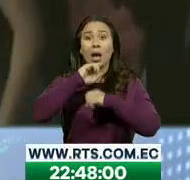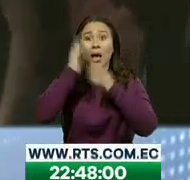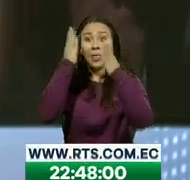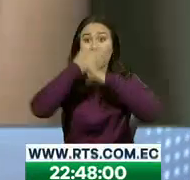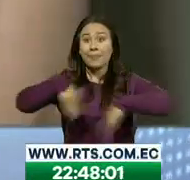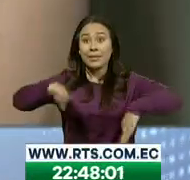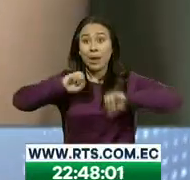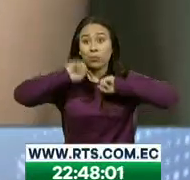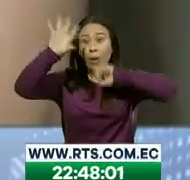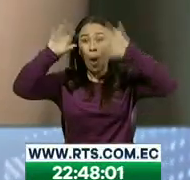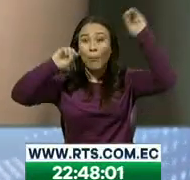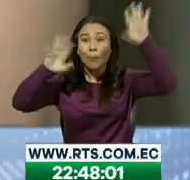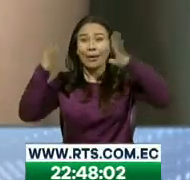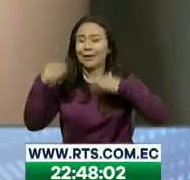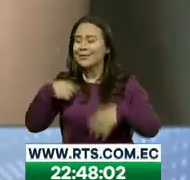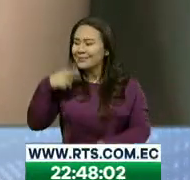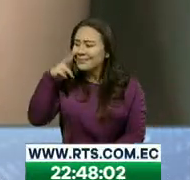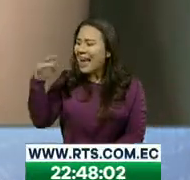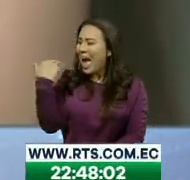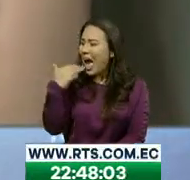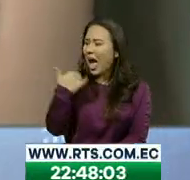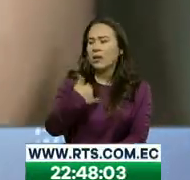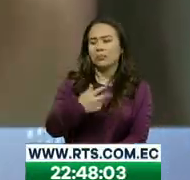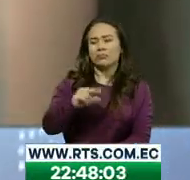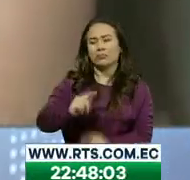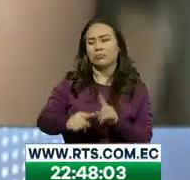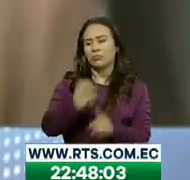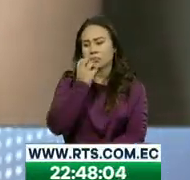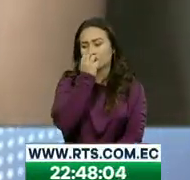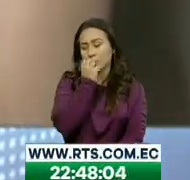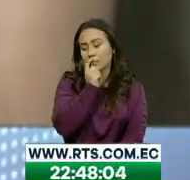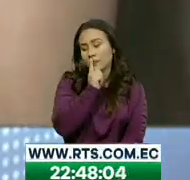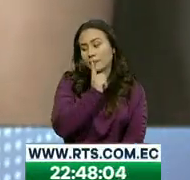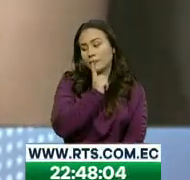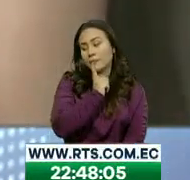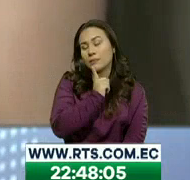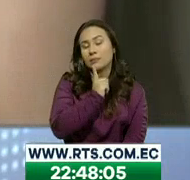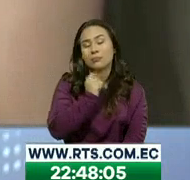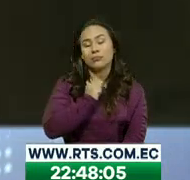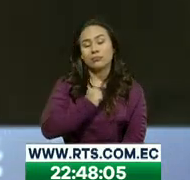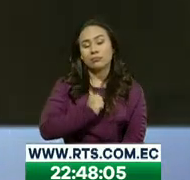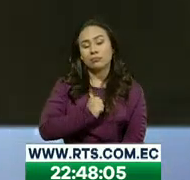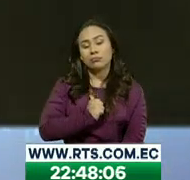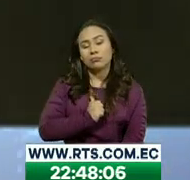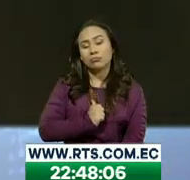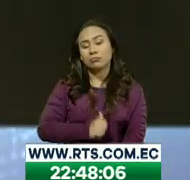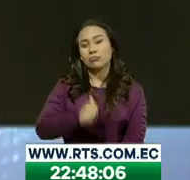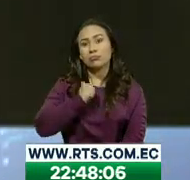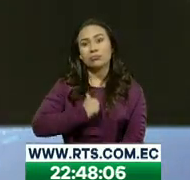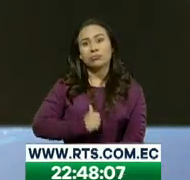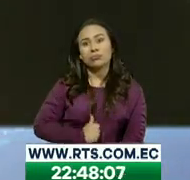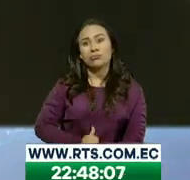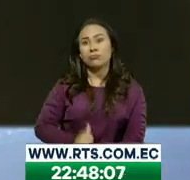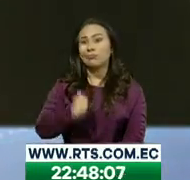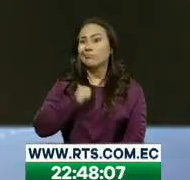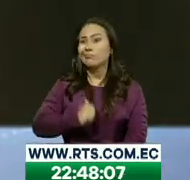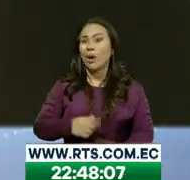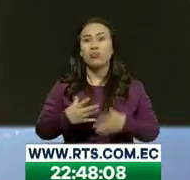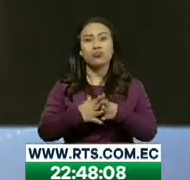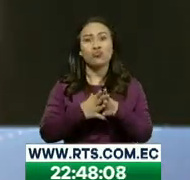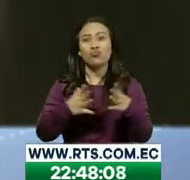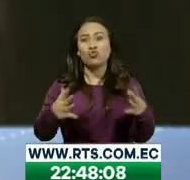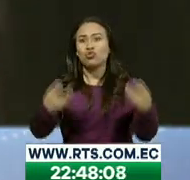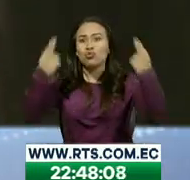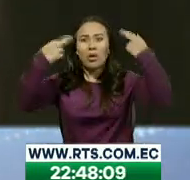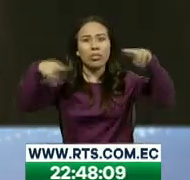terrible, ¿no? Todo el mundo yo veía reír, ¿no? Y yo no podía reírme. Eso para mí fue golpeante, ¿no? Entonces yo en esos días